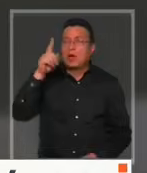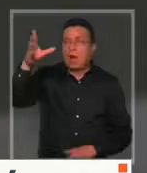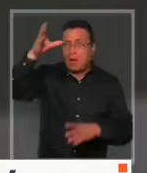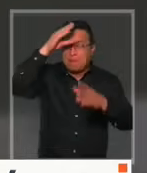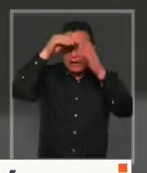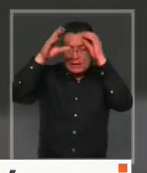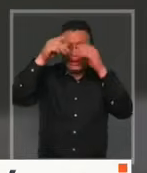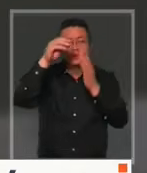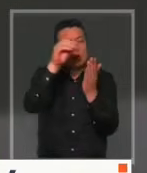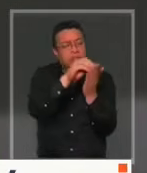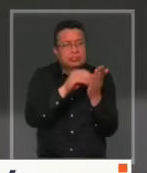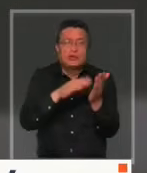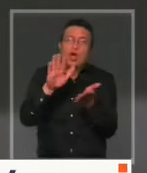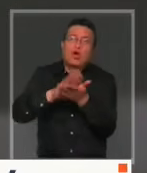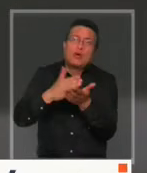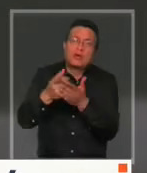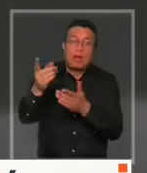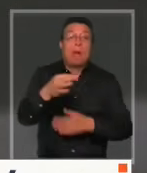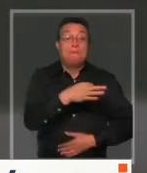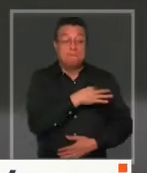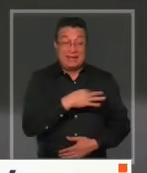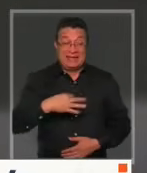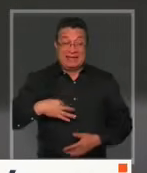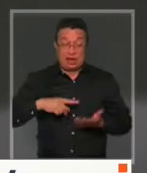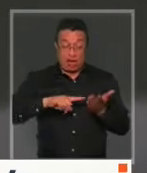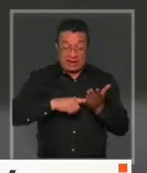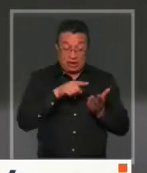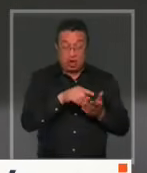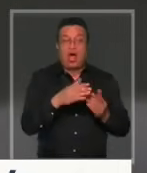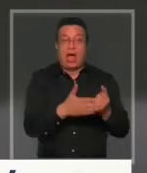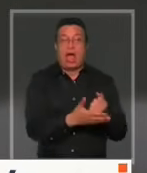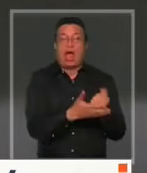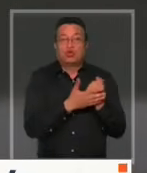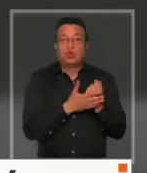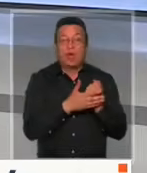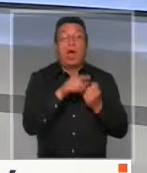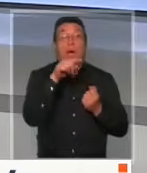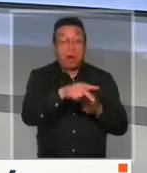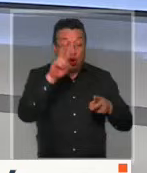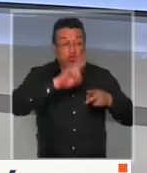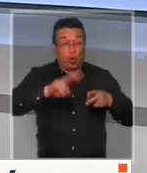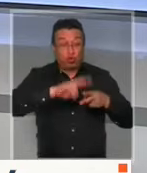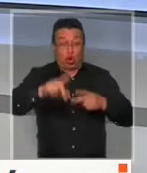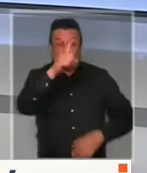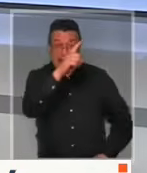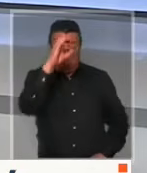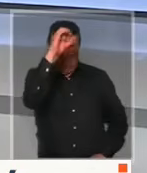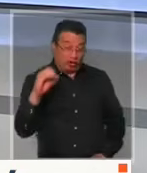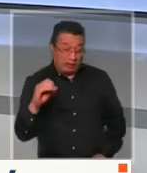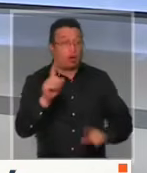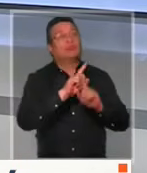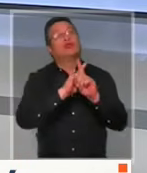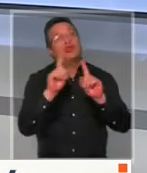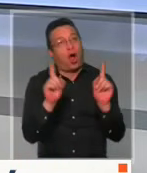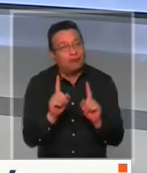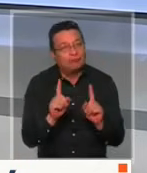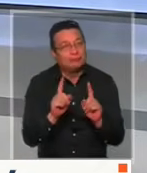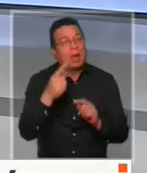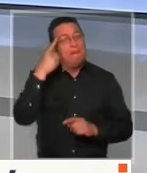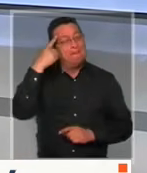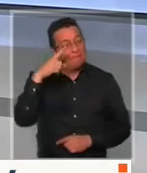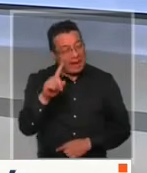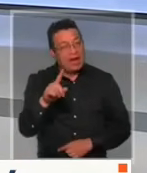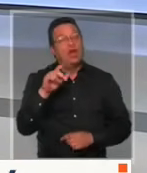datos, y poner un ministerio técnico va a ayudar a eso. Tampoco bala de plata, no es automático, no es garantía, pero ayuda, va en